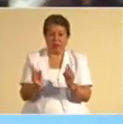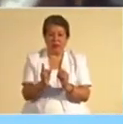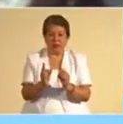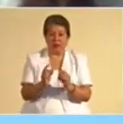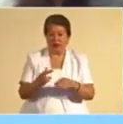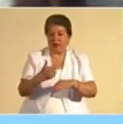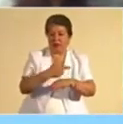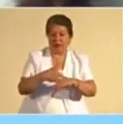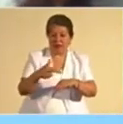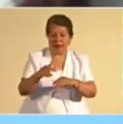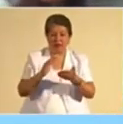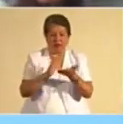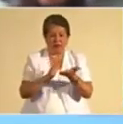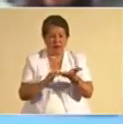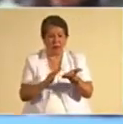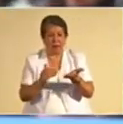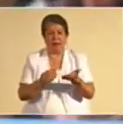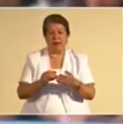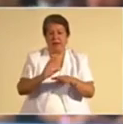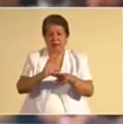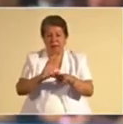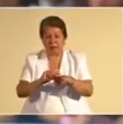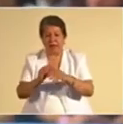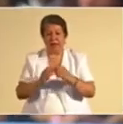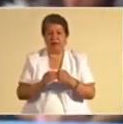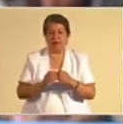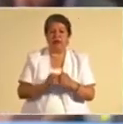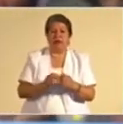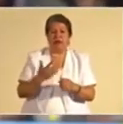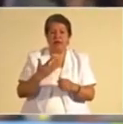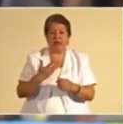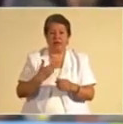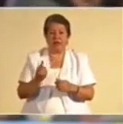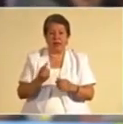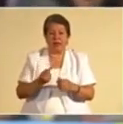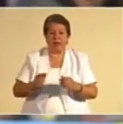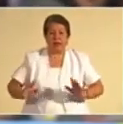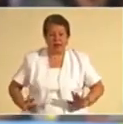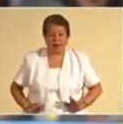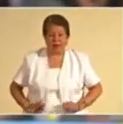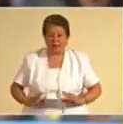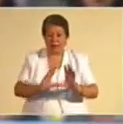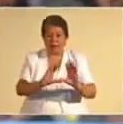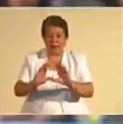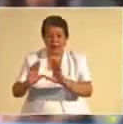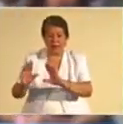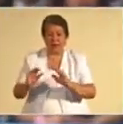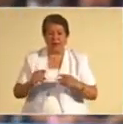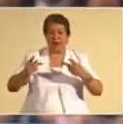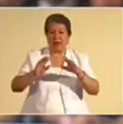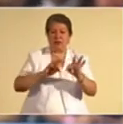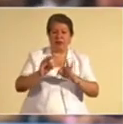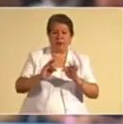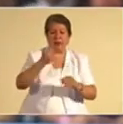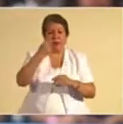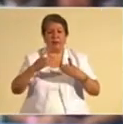actos administrativos, la simplificación, esa burocracia. Tenemos que capacitar efectivamente a los servidores públicos